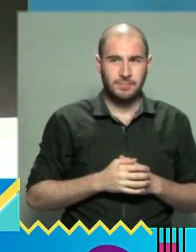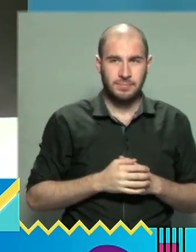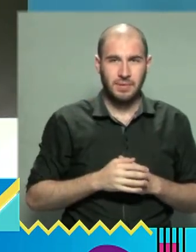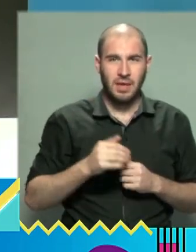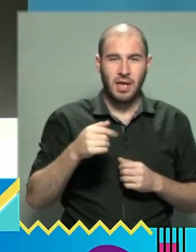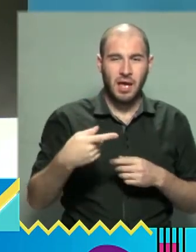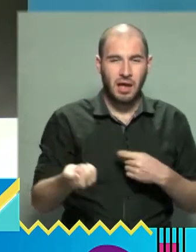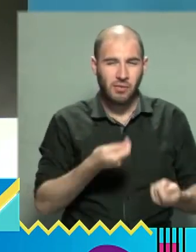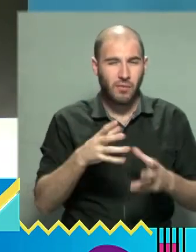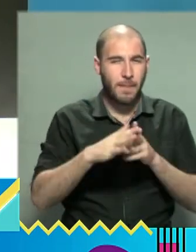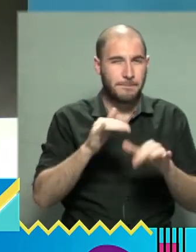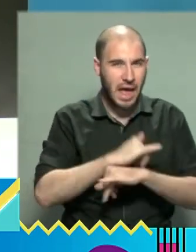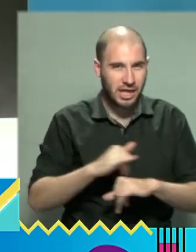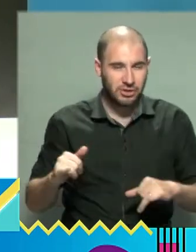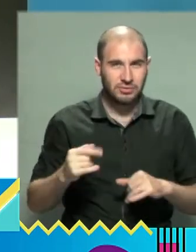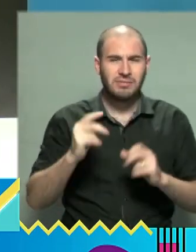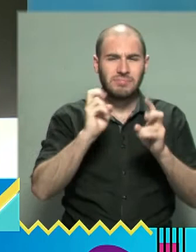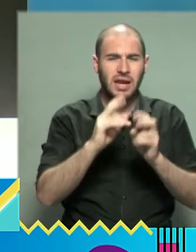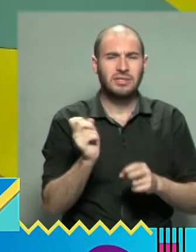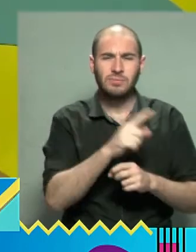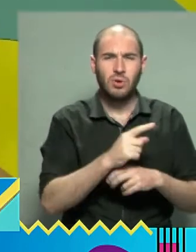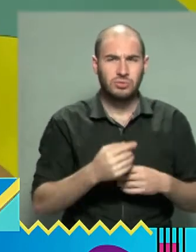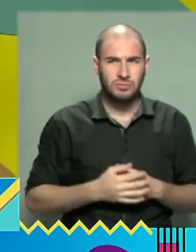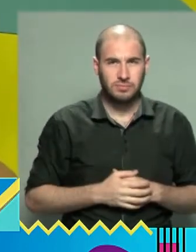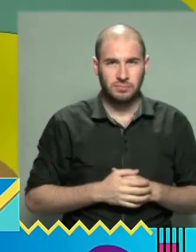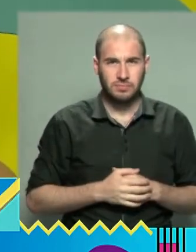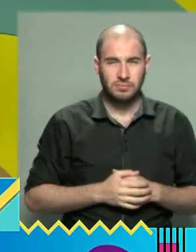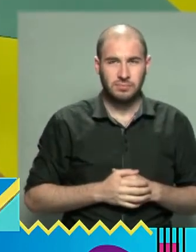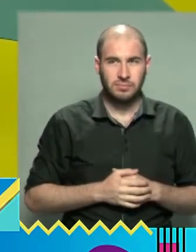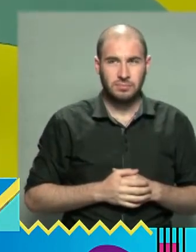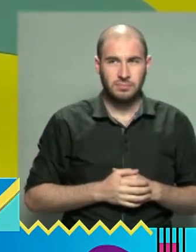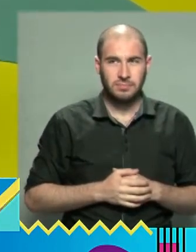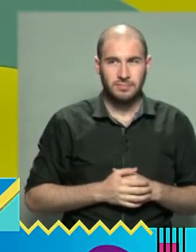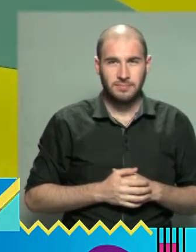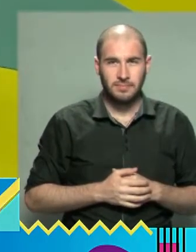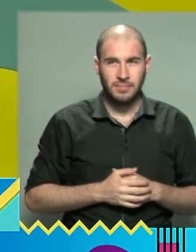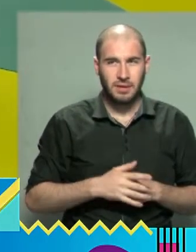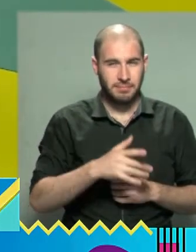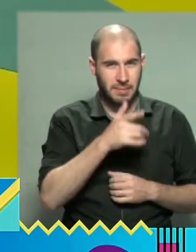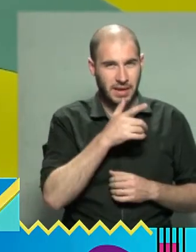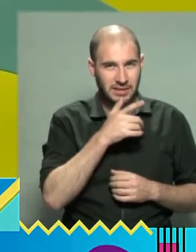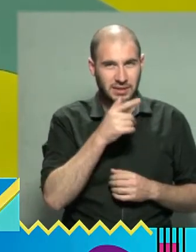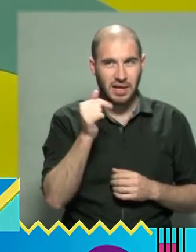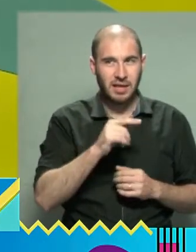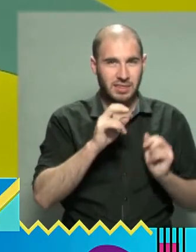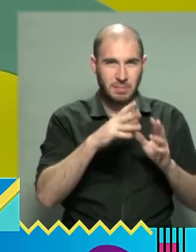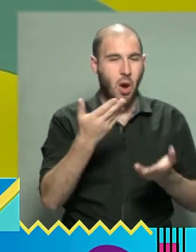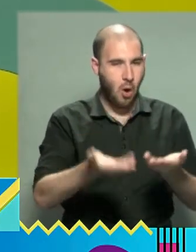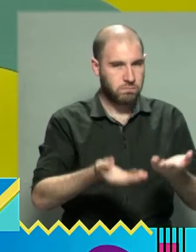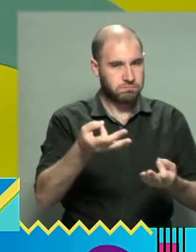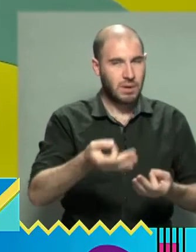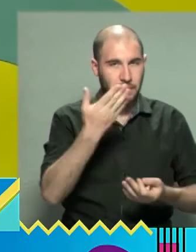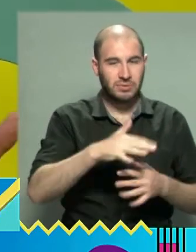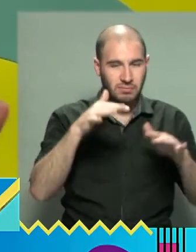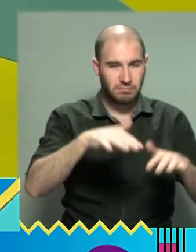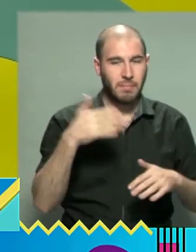la jugada mediática. Bueno, ¿qué análisis haces vos de todo eso? Mirá, yo creo que hay causas justas por las cuales la gente